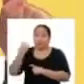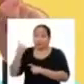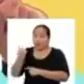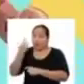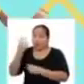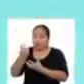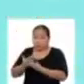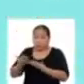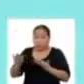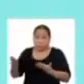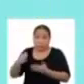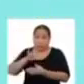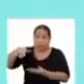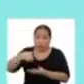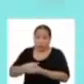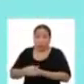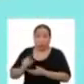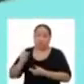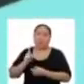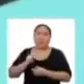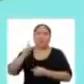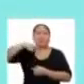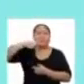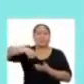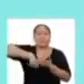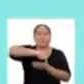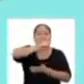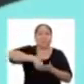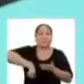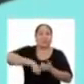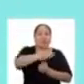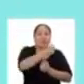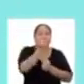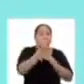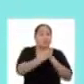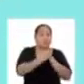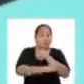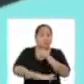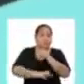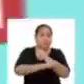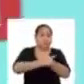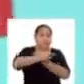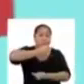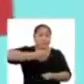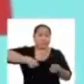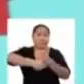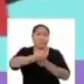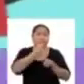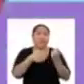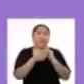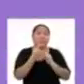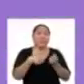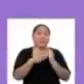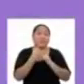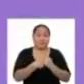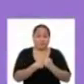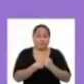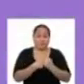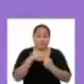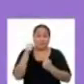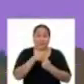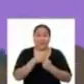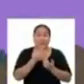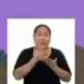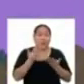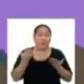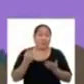solo. Por eso se necesitaba de tratados con otros países para comerciar bienes y servicios que les faltan. Esto